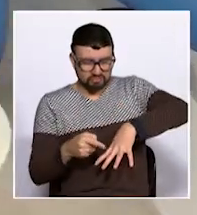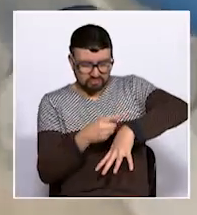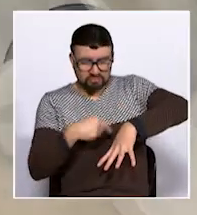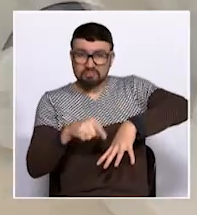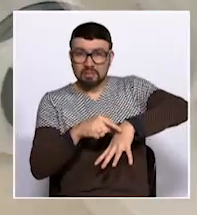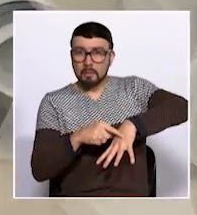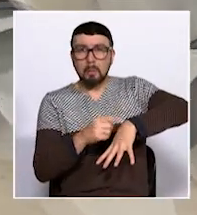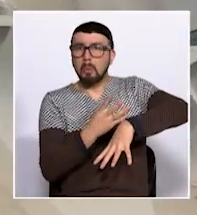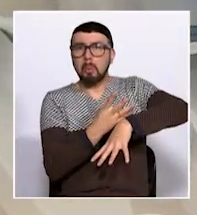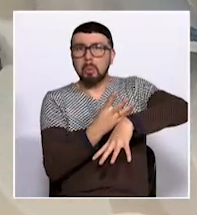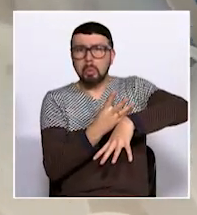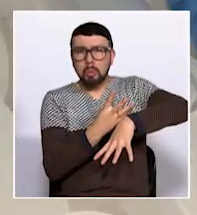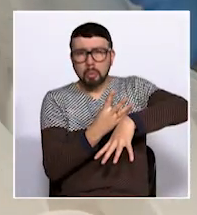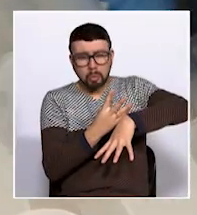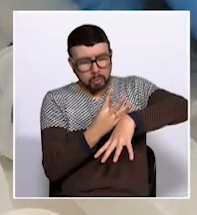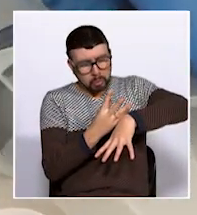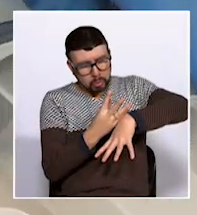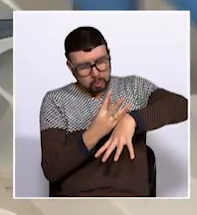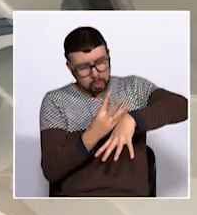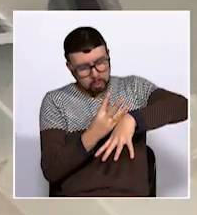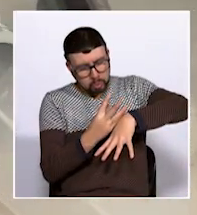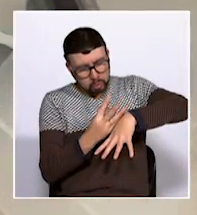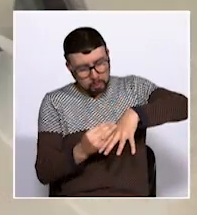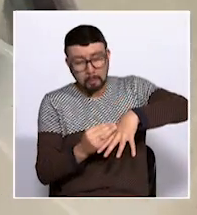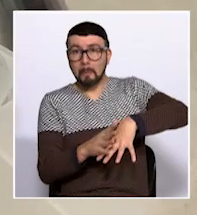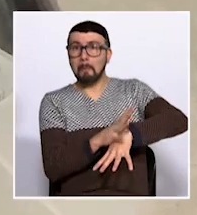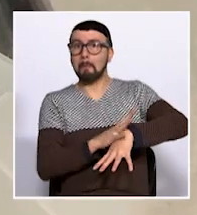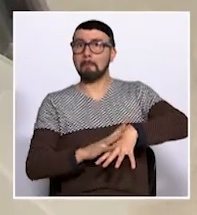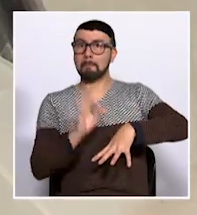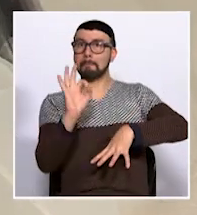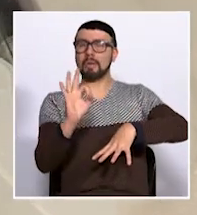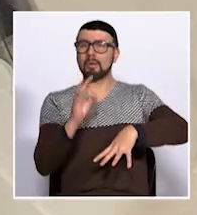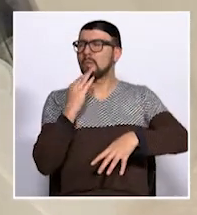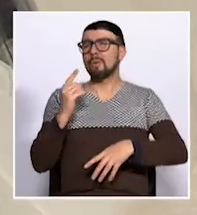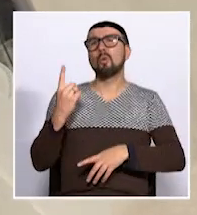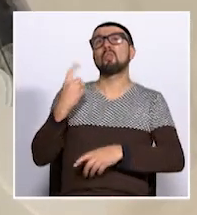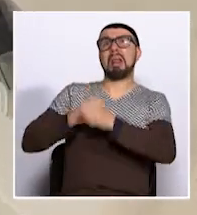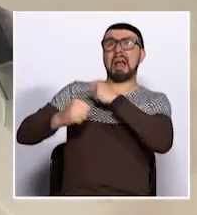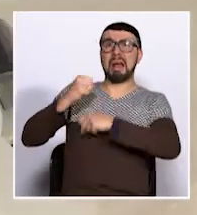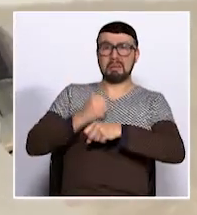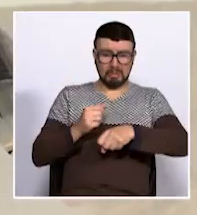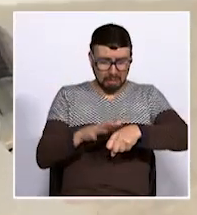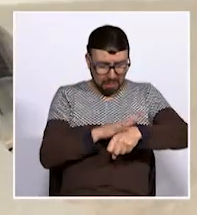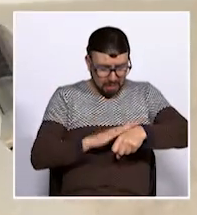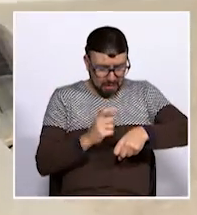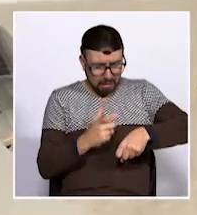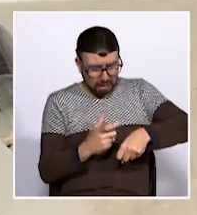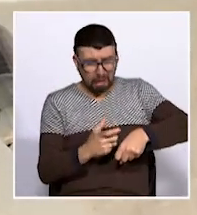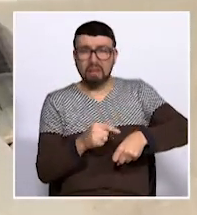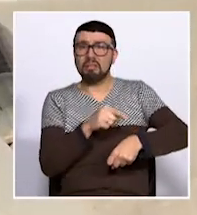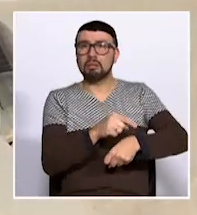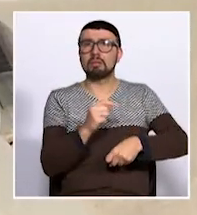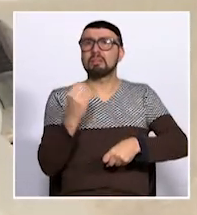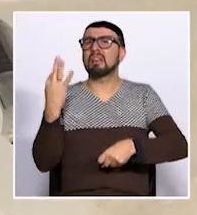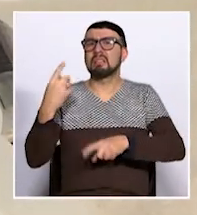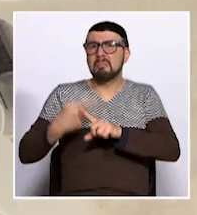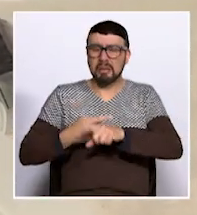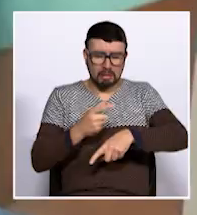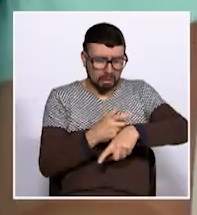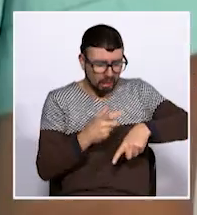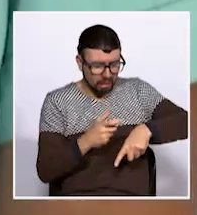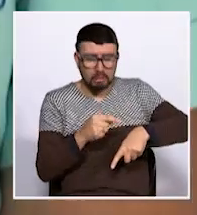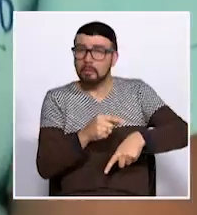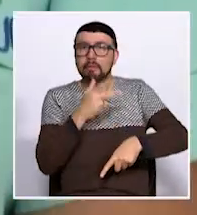permitiendo cerrar la herida. Todas las personas que llevan 2 años, 1 año con una úlcera abierta, 3 meses, 4 meses, que no la logran